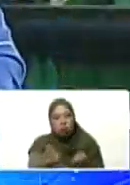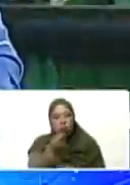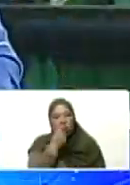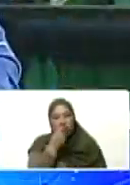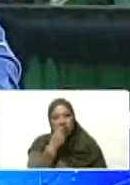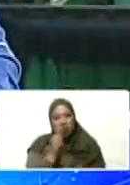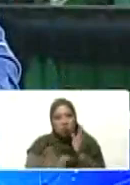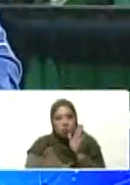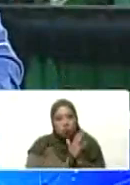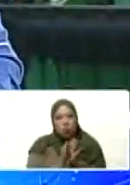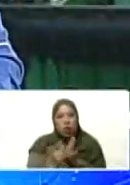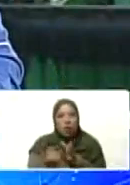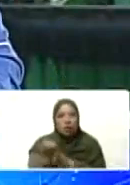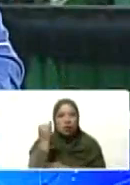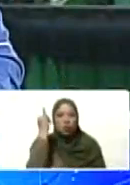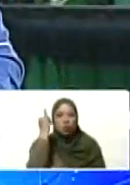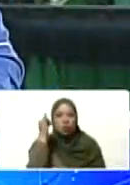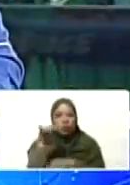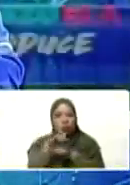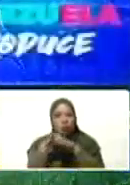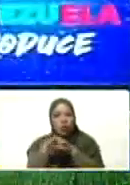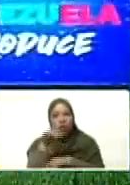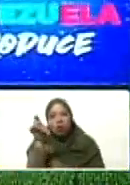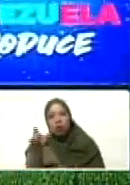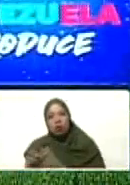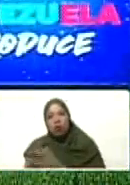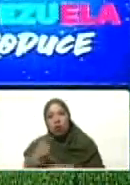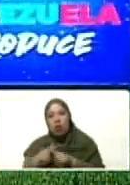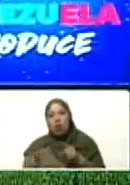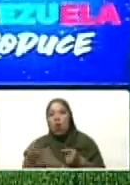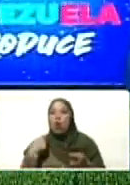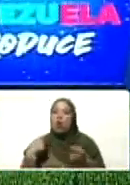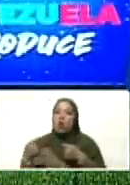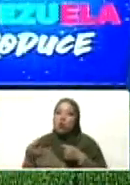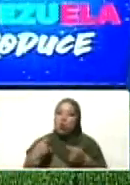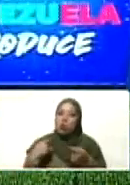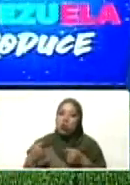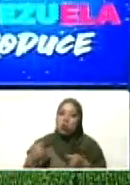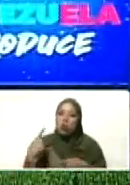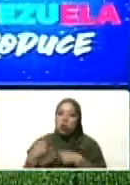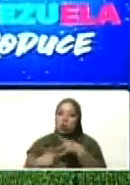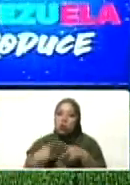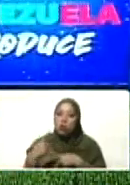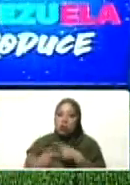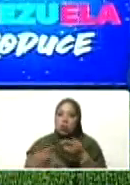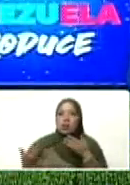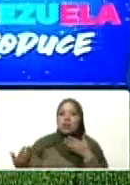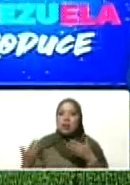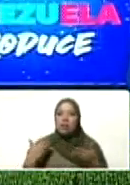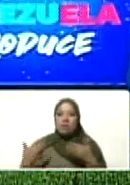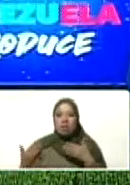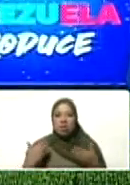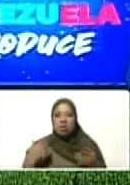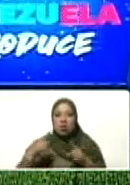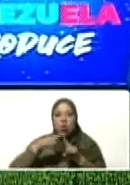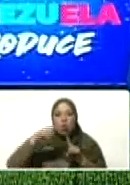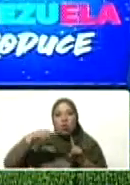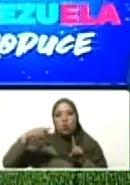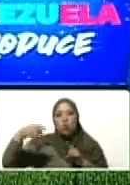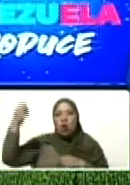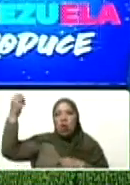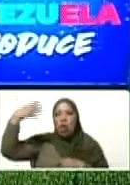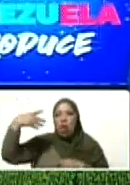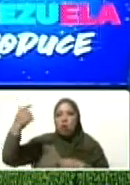tanto, tenemos que lograr, Castro Soteldo, una economía que produzca bienes, servicios, que satisfaga